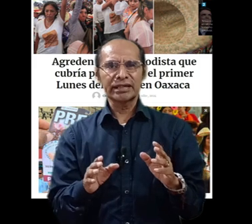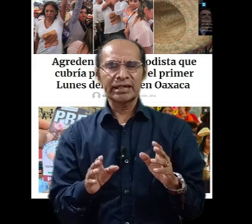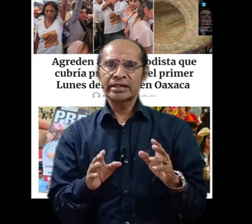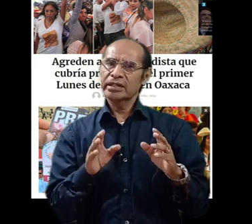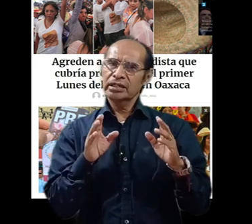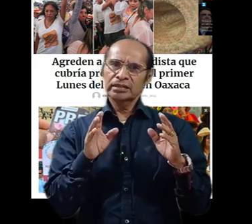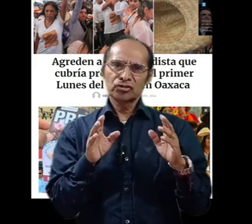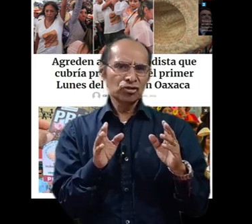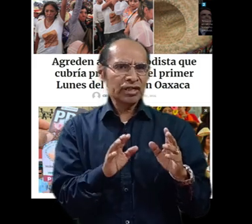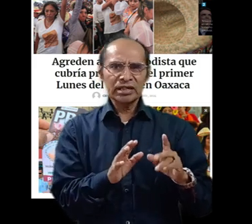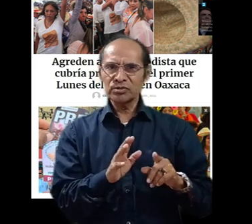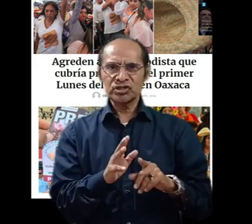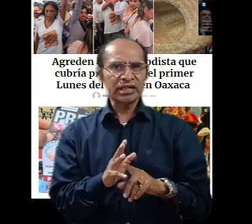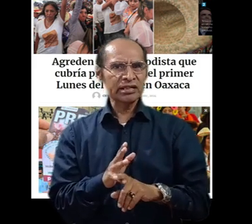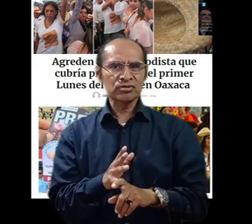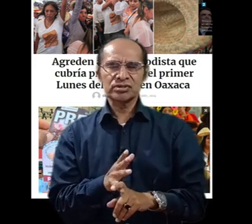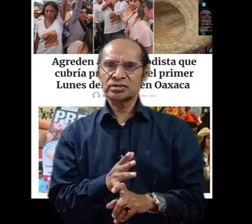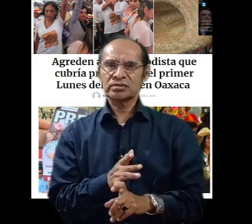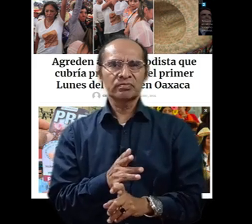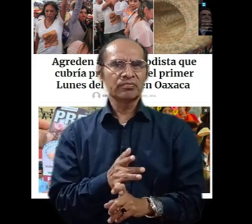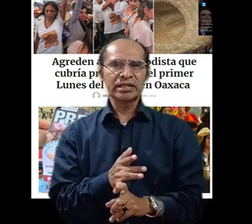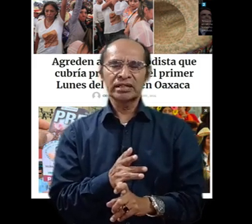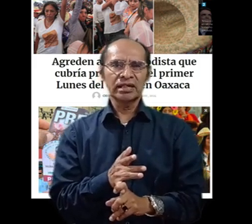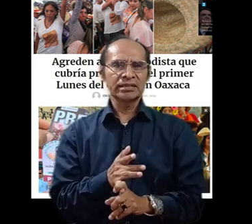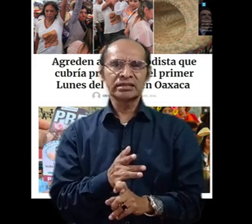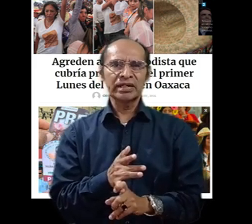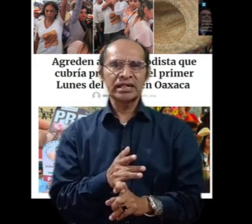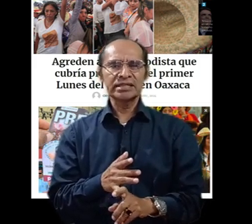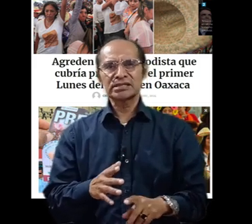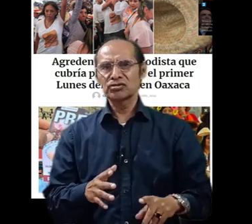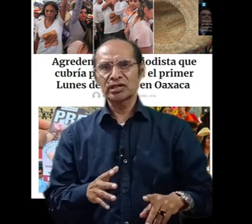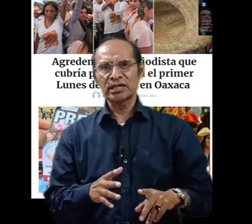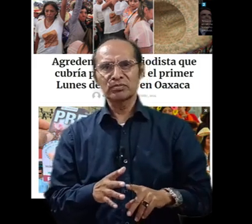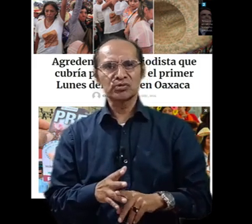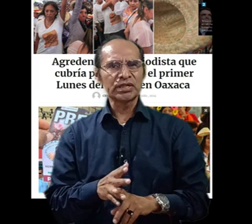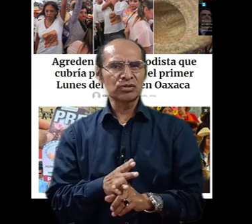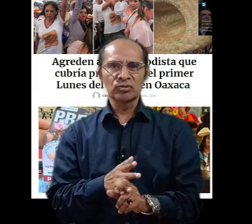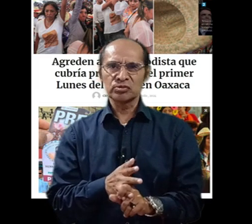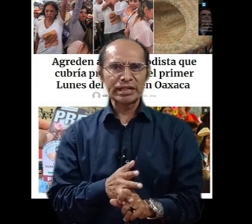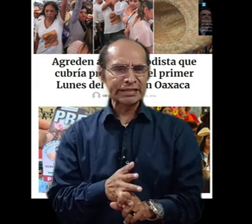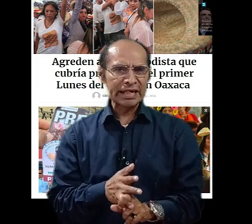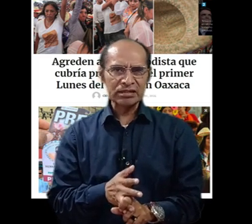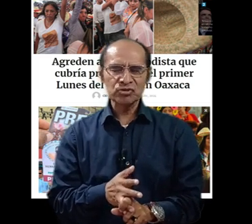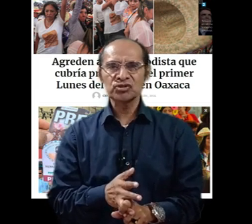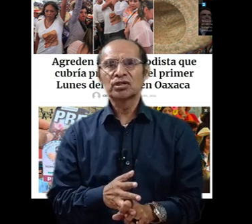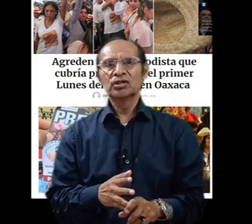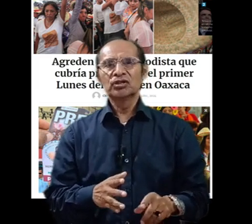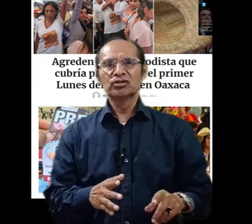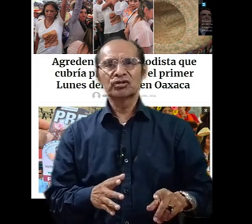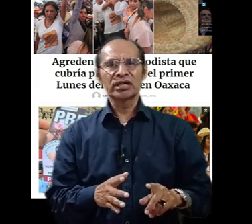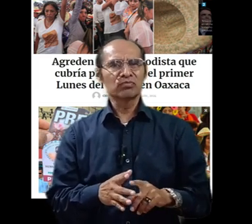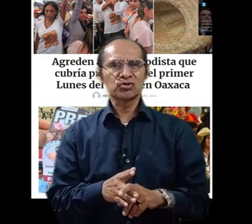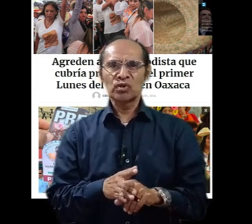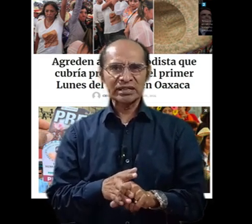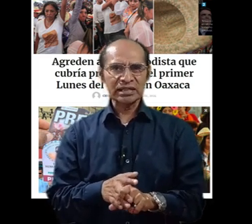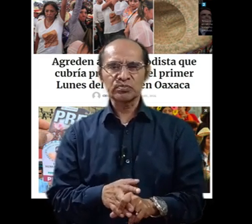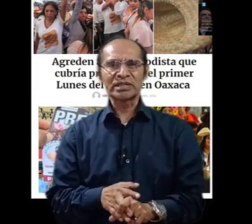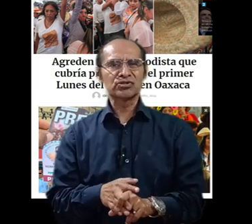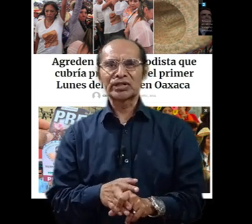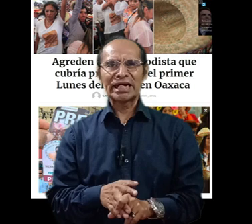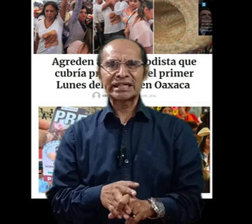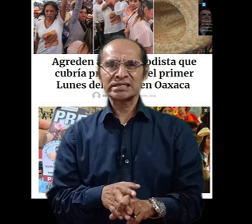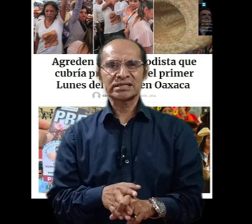relación a que no queremos chalecos antibalas no queremos vehículos blindados no queremos